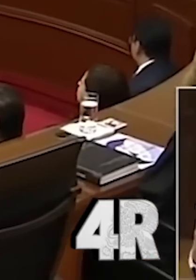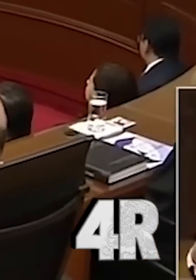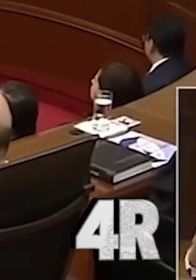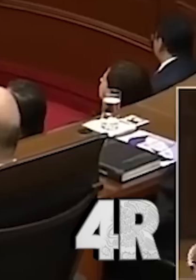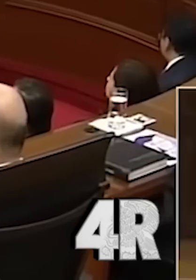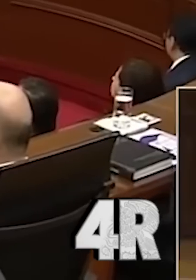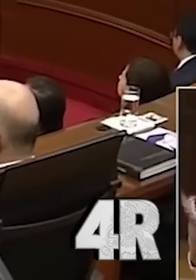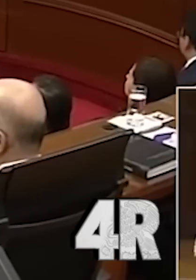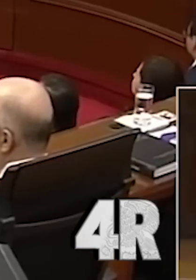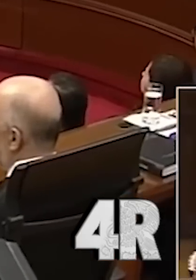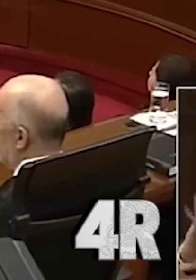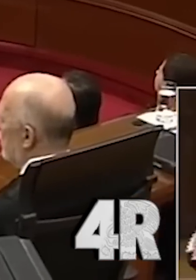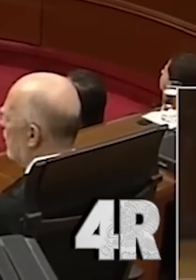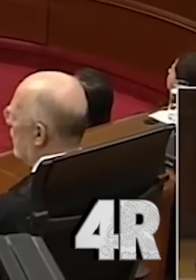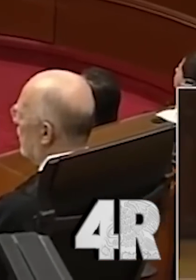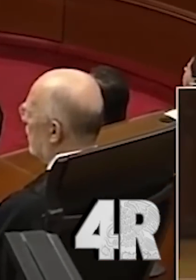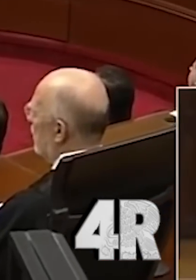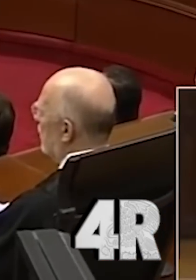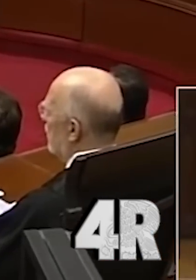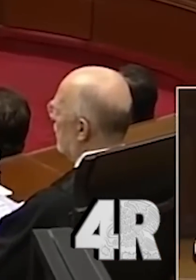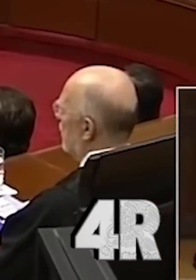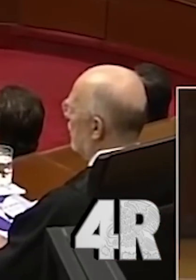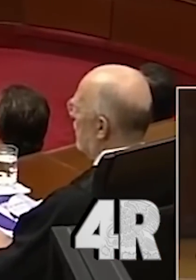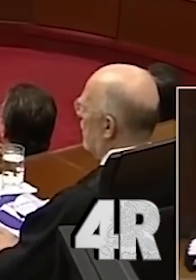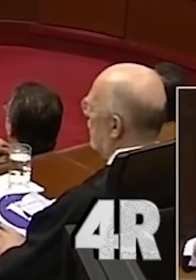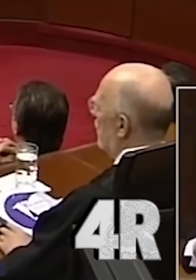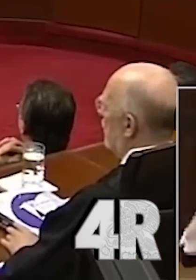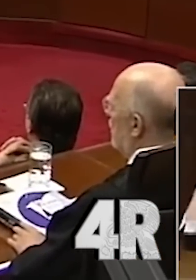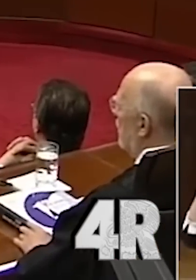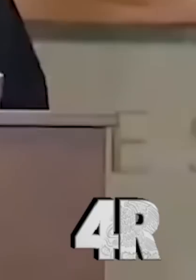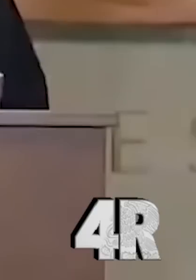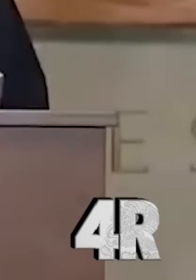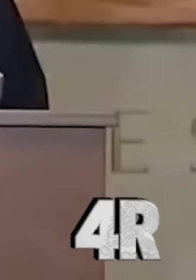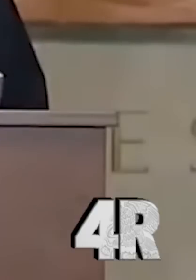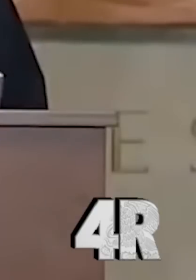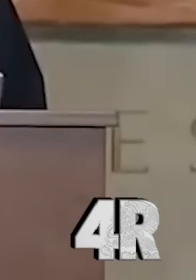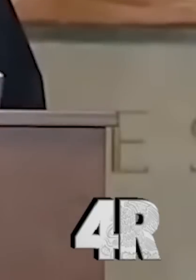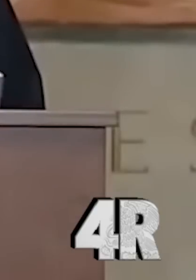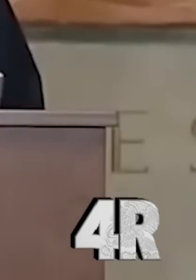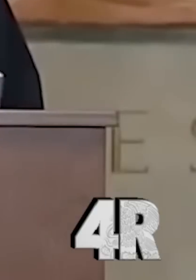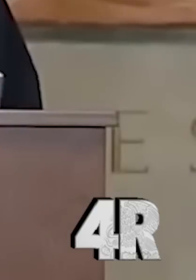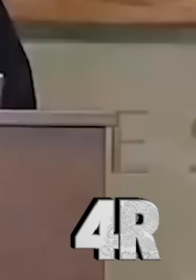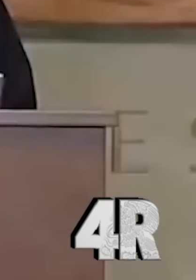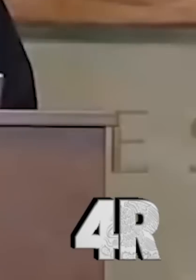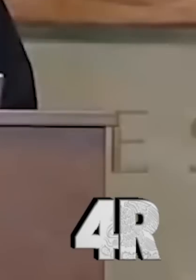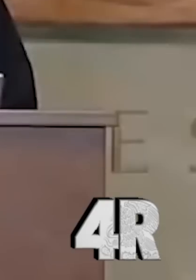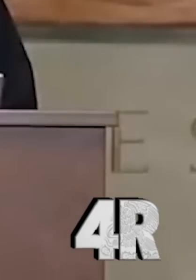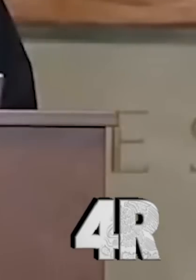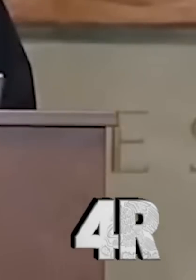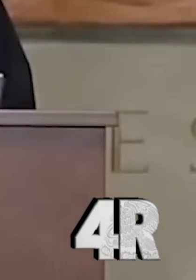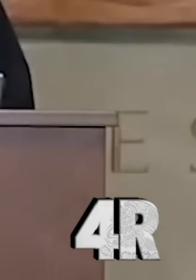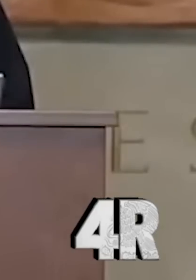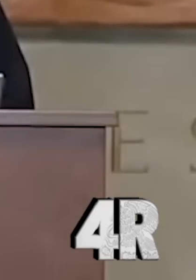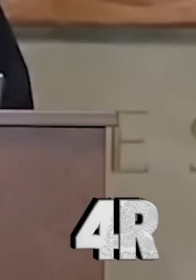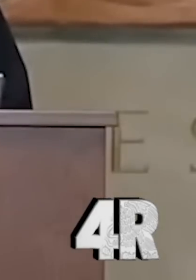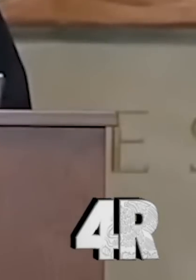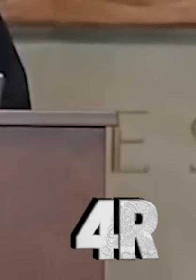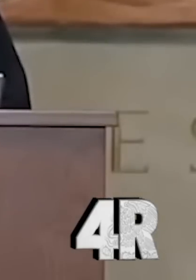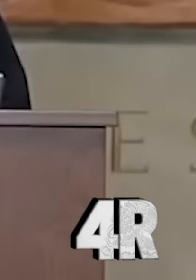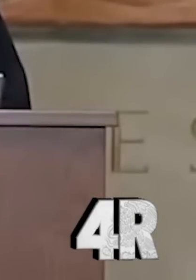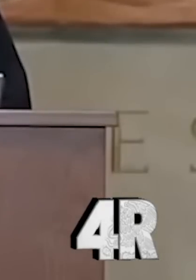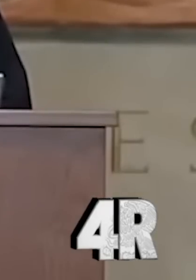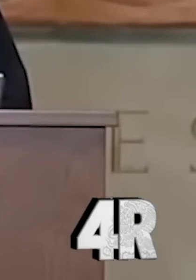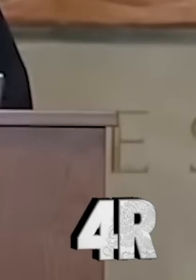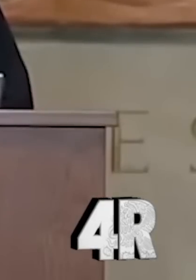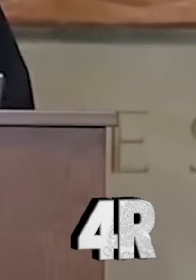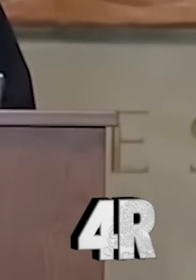Transformación, tanto la revocación de mandato como blindar estos proyectos de importancia para el país. Se van a llevar a cabo y por supuesto